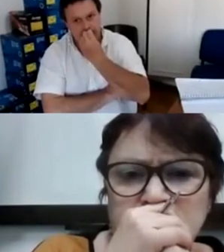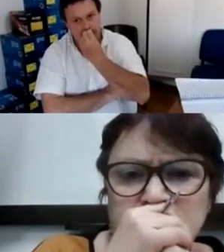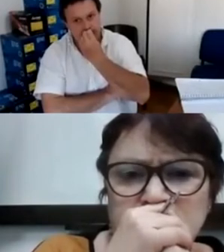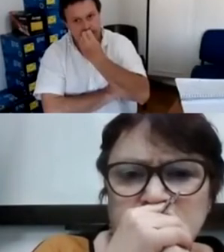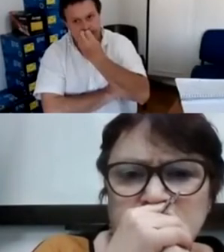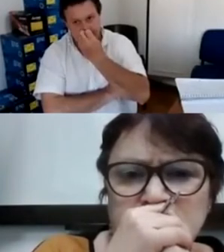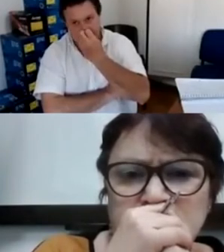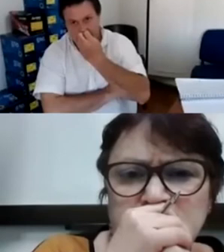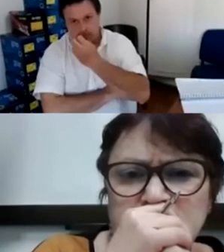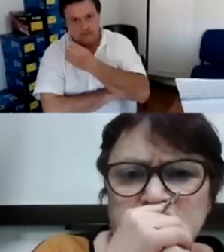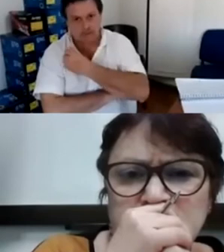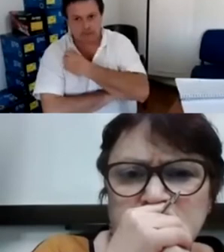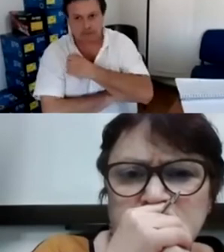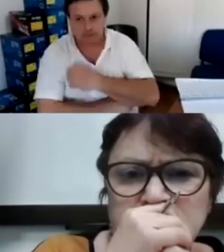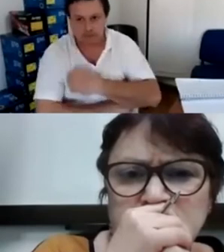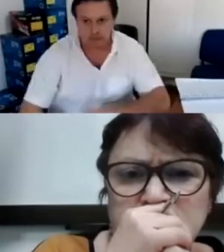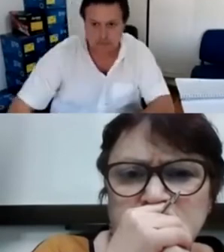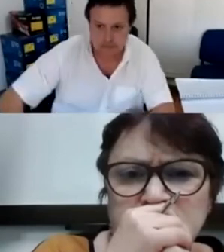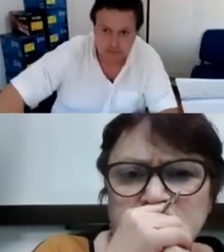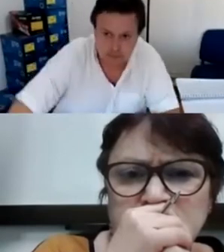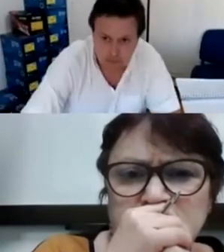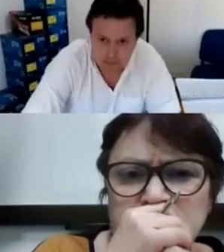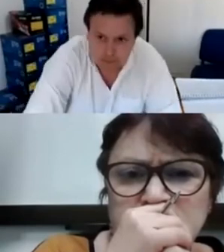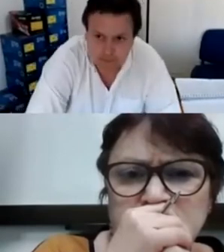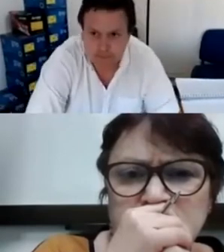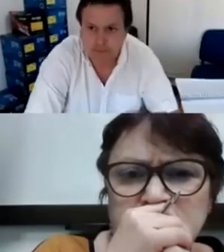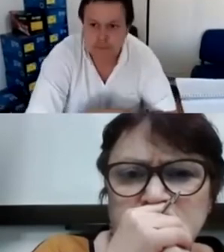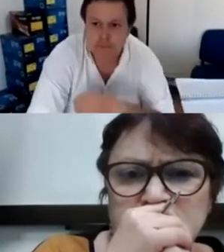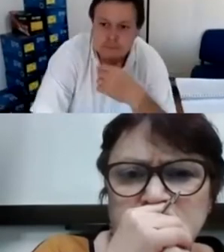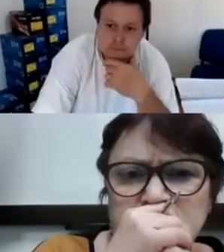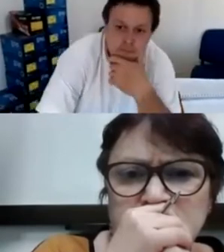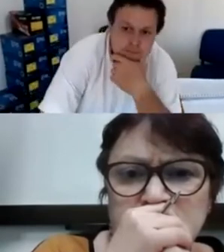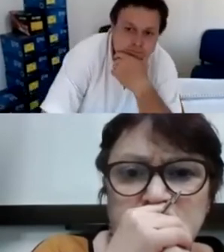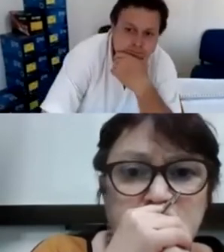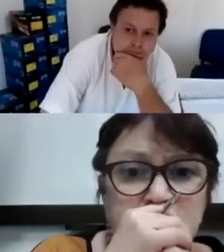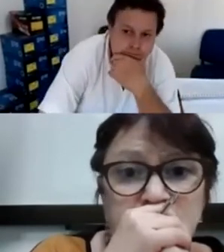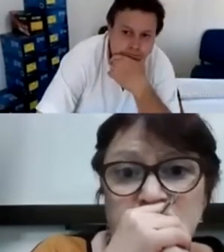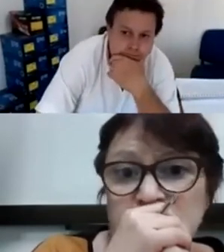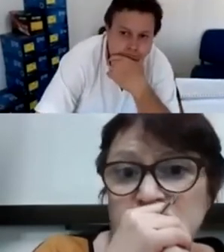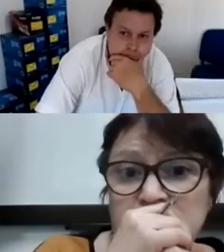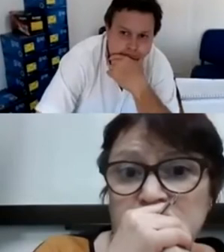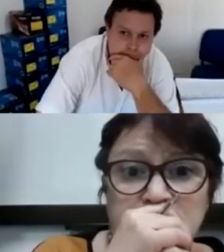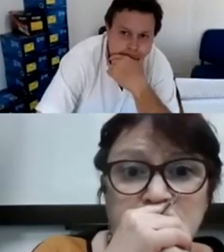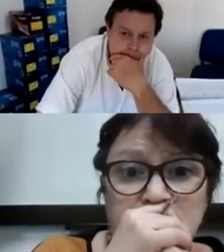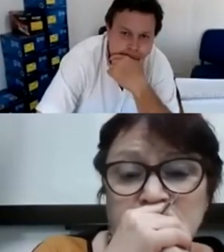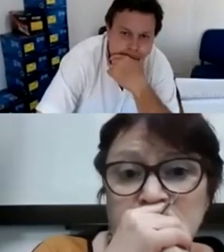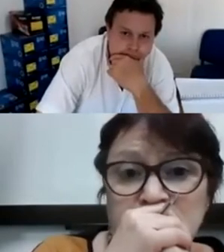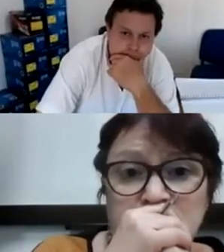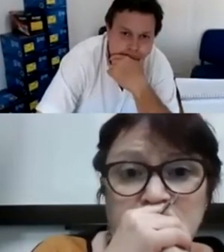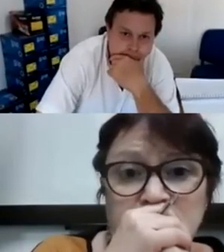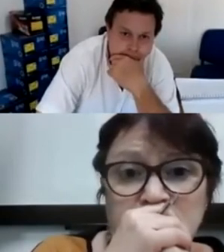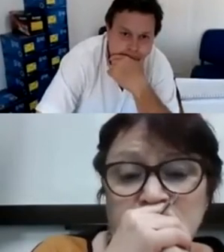y el proceso de impulso de toda una sede esté asociado al campo de la educación física. Eso le pone un techo muy bajo. ¿Cómo hacemos para